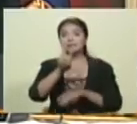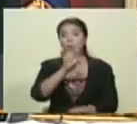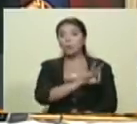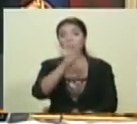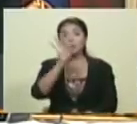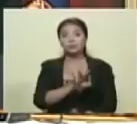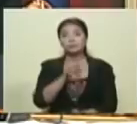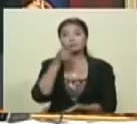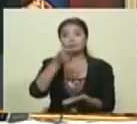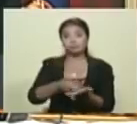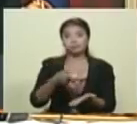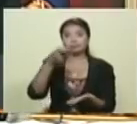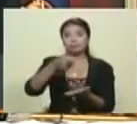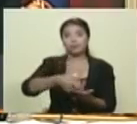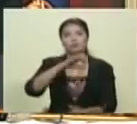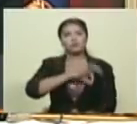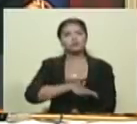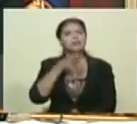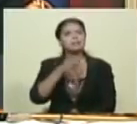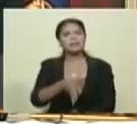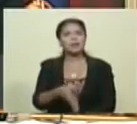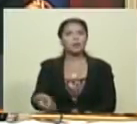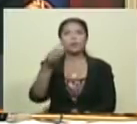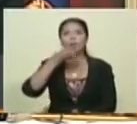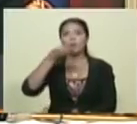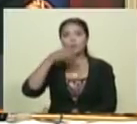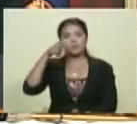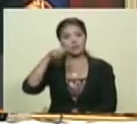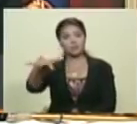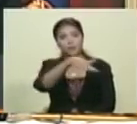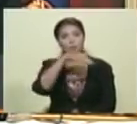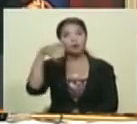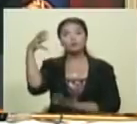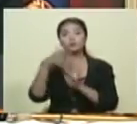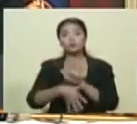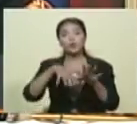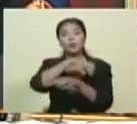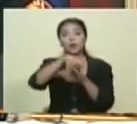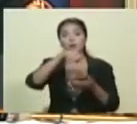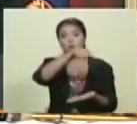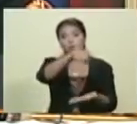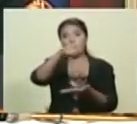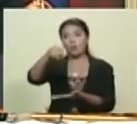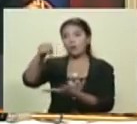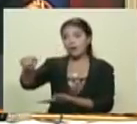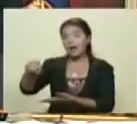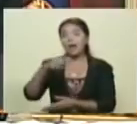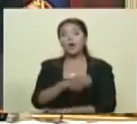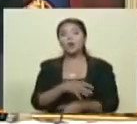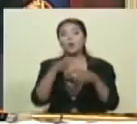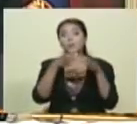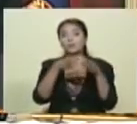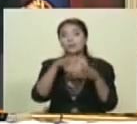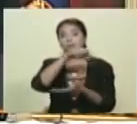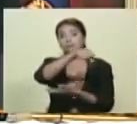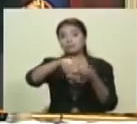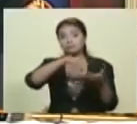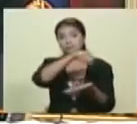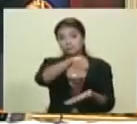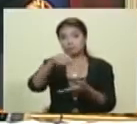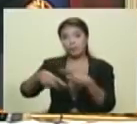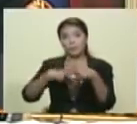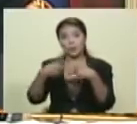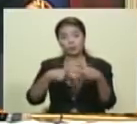72% de inversión social, ¿en qué? En alimentación del pueblo, a través de los CLAP, los comités locales de abastecimiento y